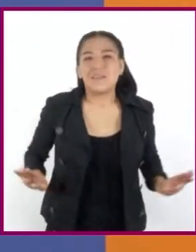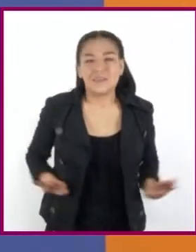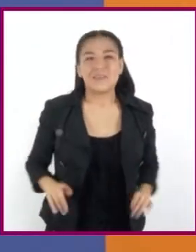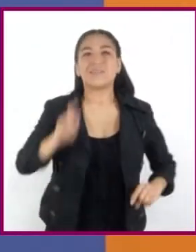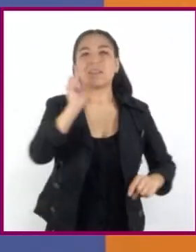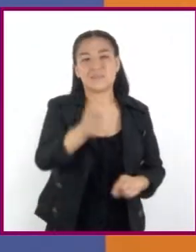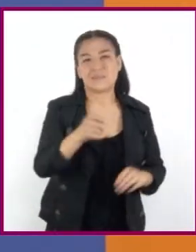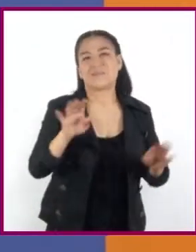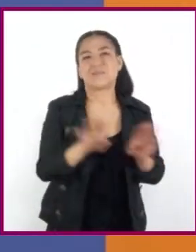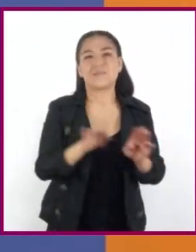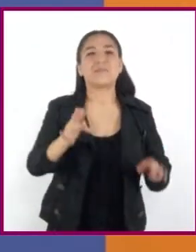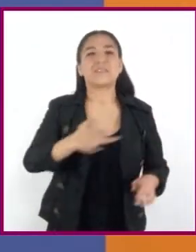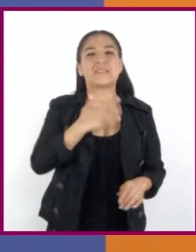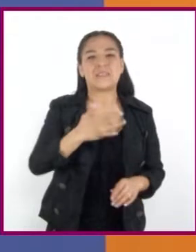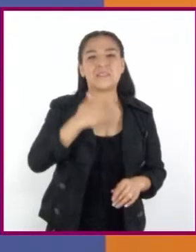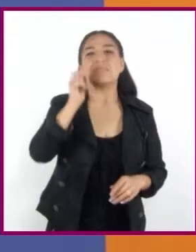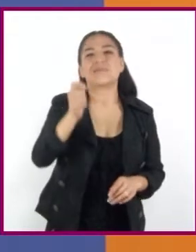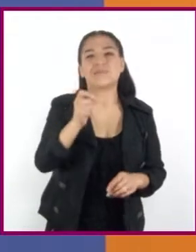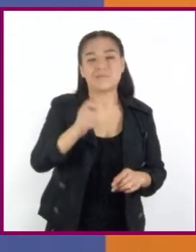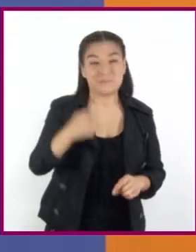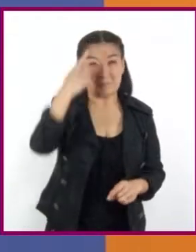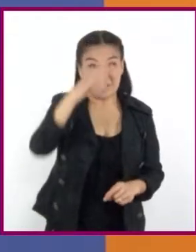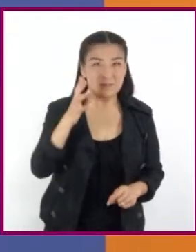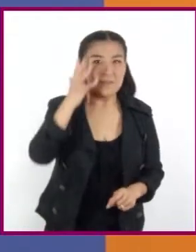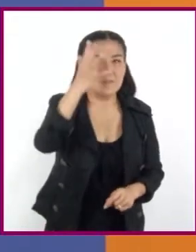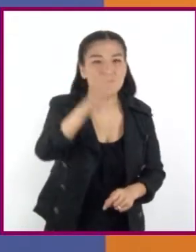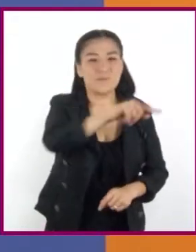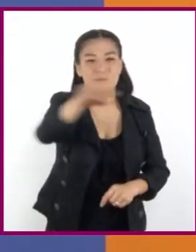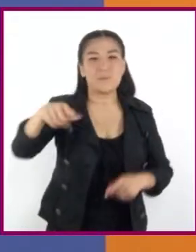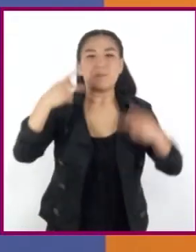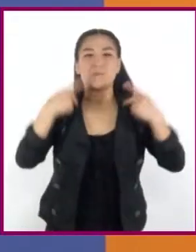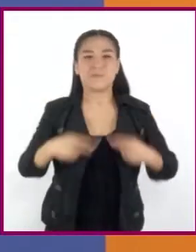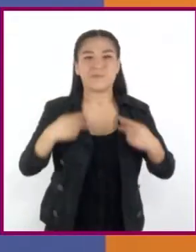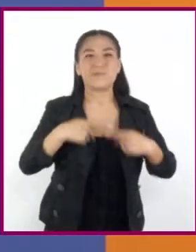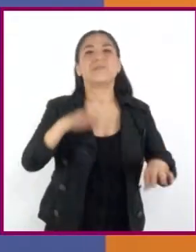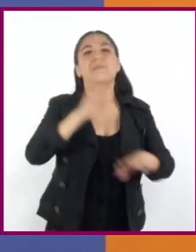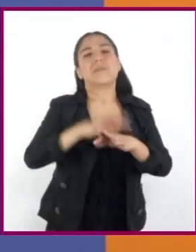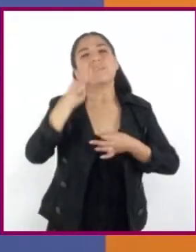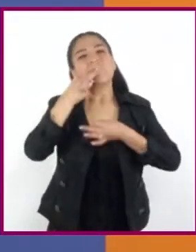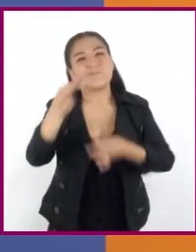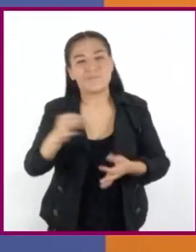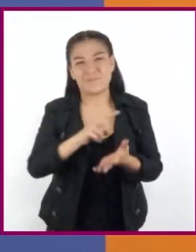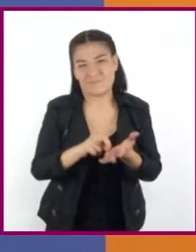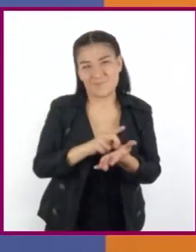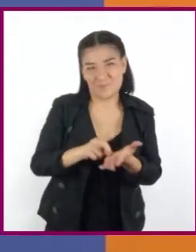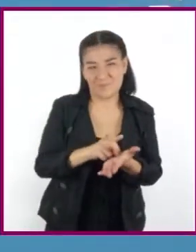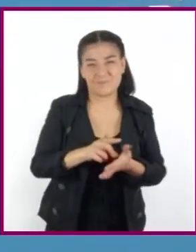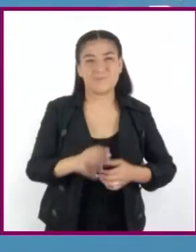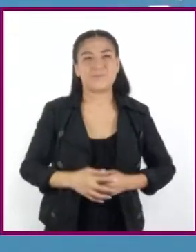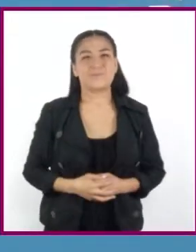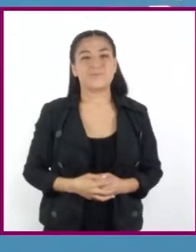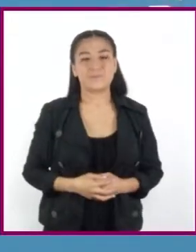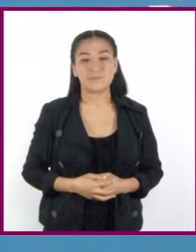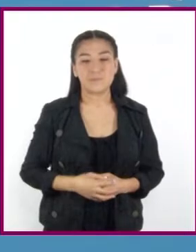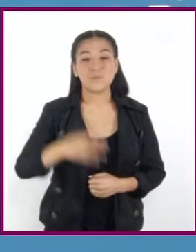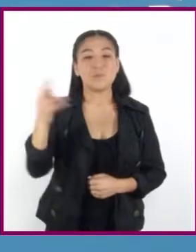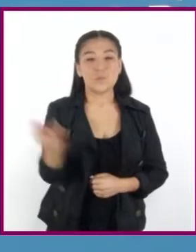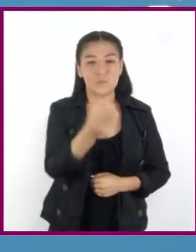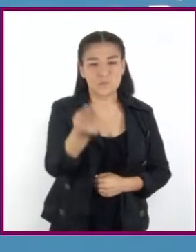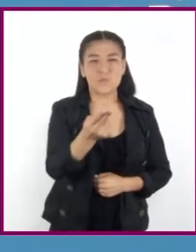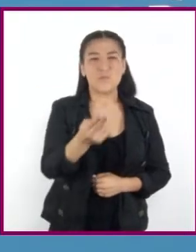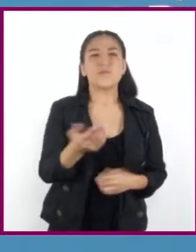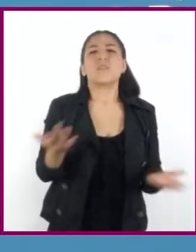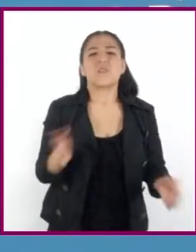o condiciones que pueden influir para que las personas sean vulnerables a algún tipo de adicción. ¿Ustedes